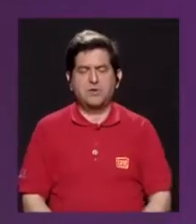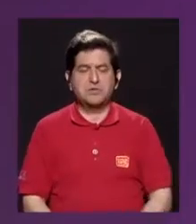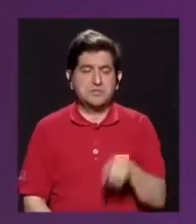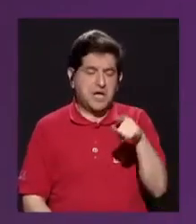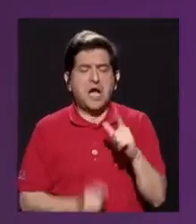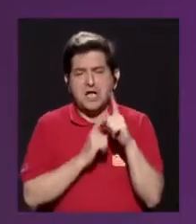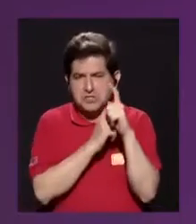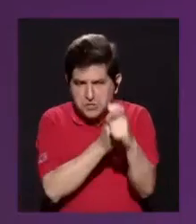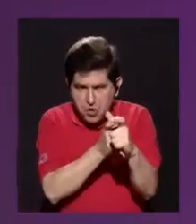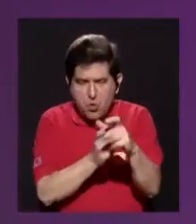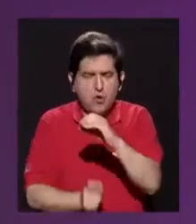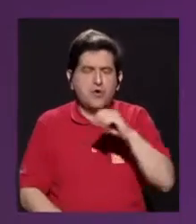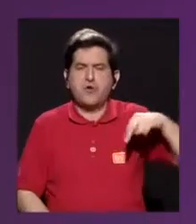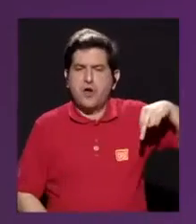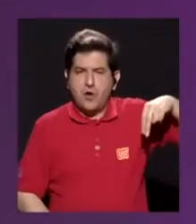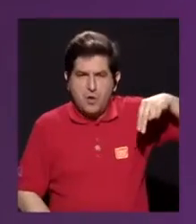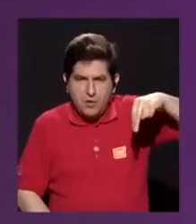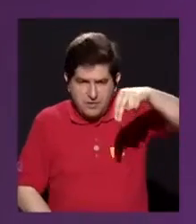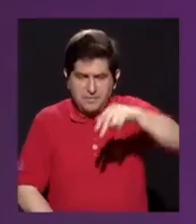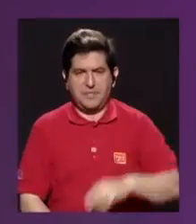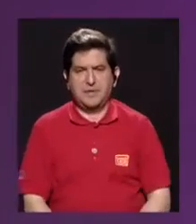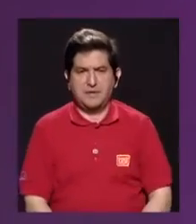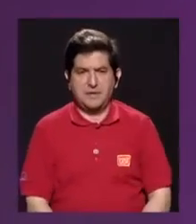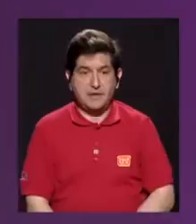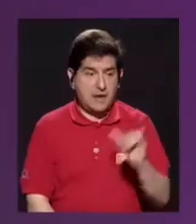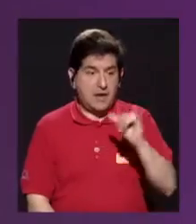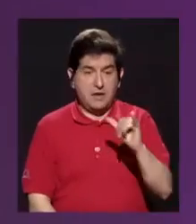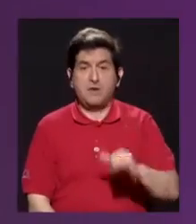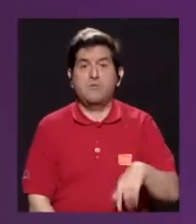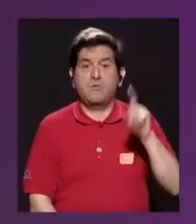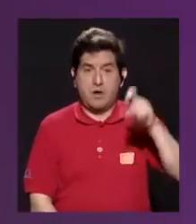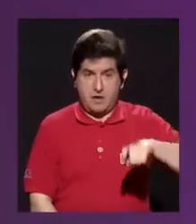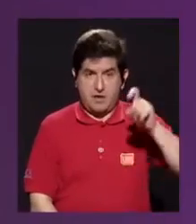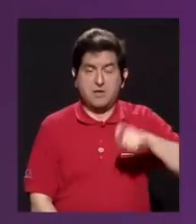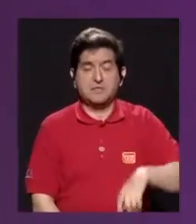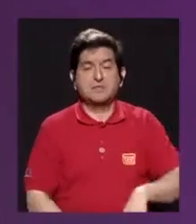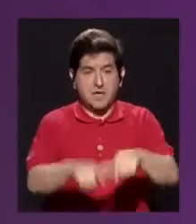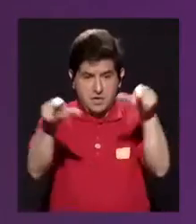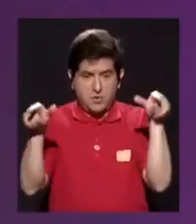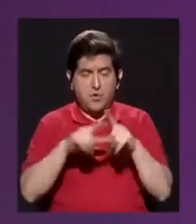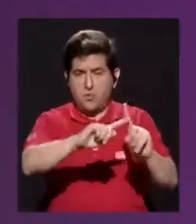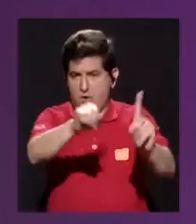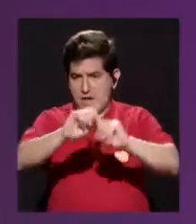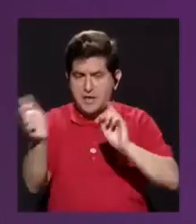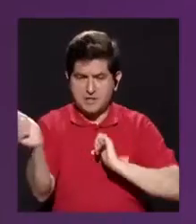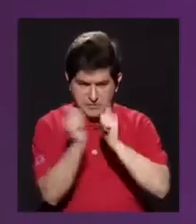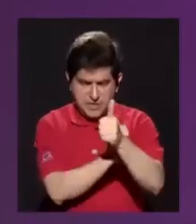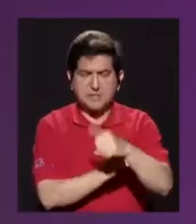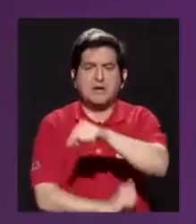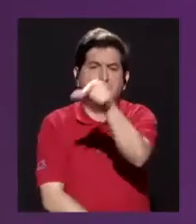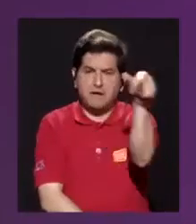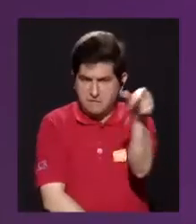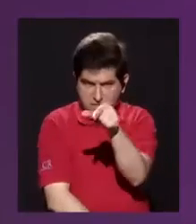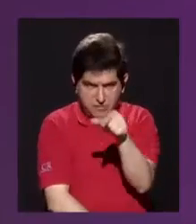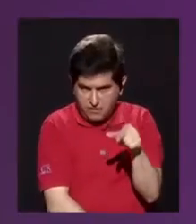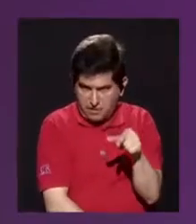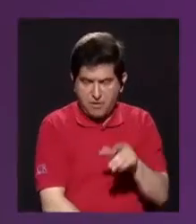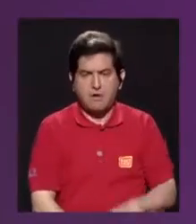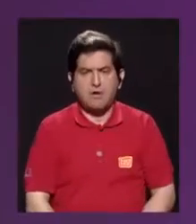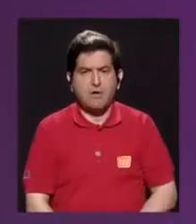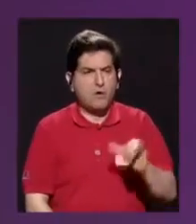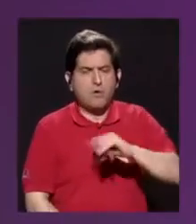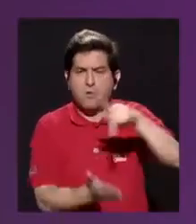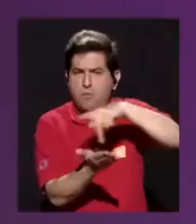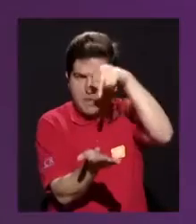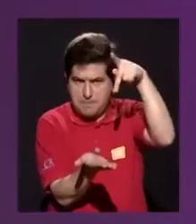caminar, se cruzan también terrenos diferentes, se pasan ríos,